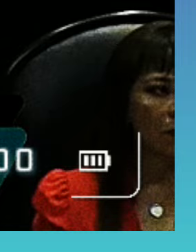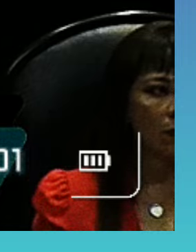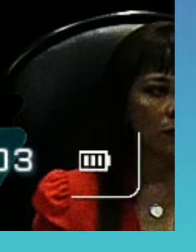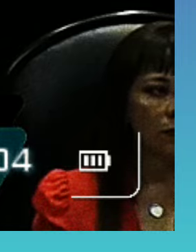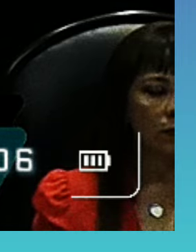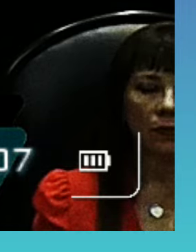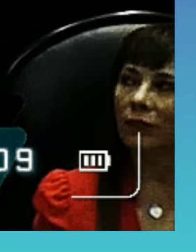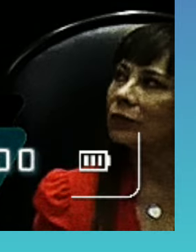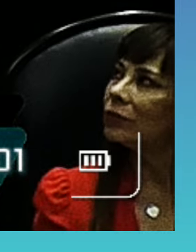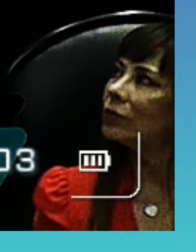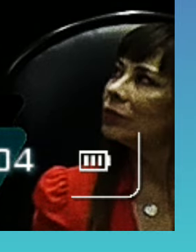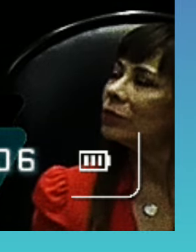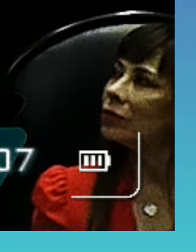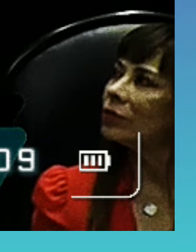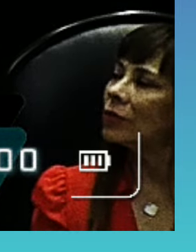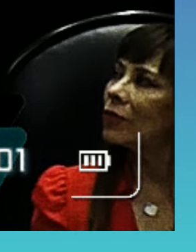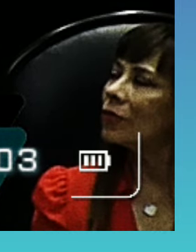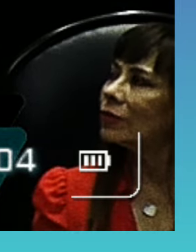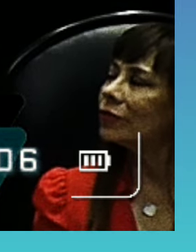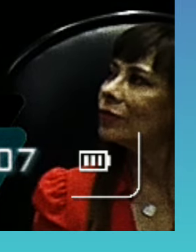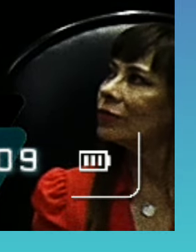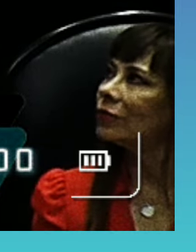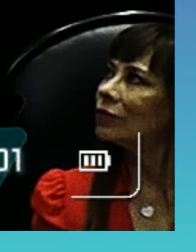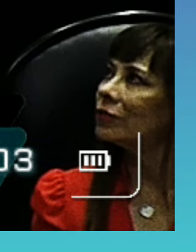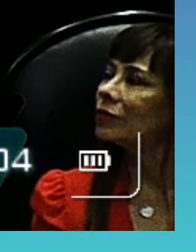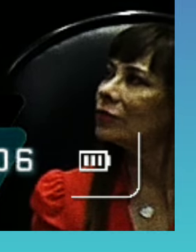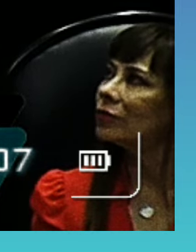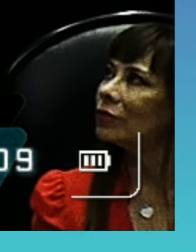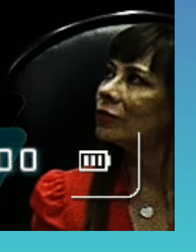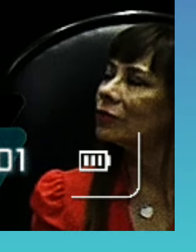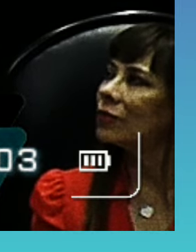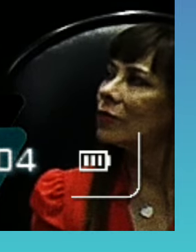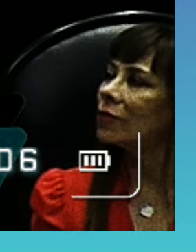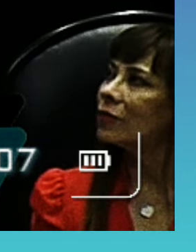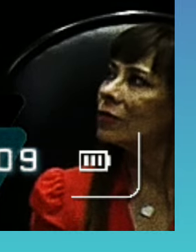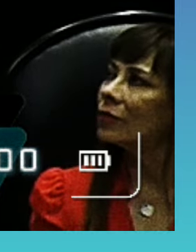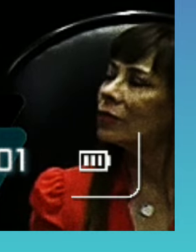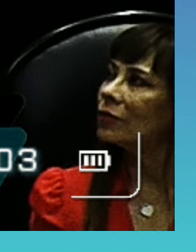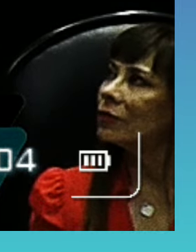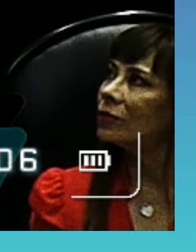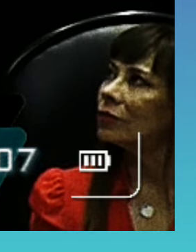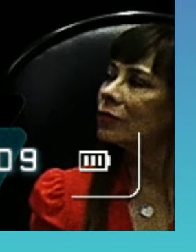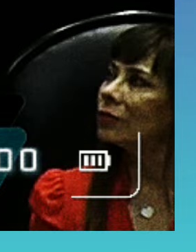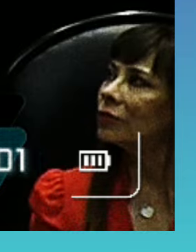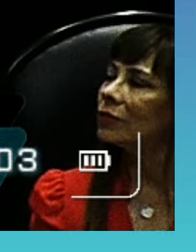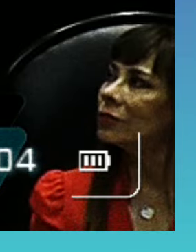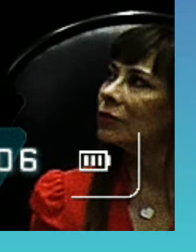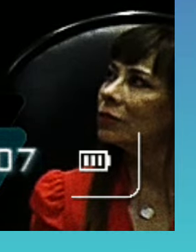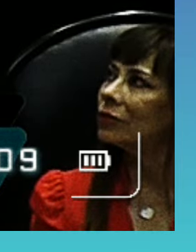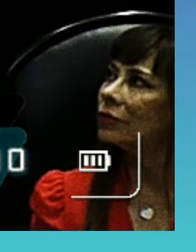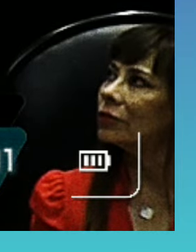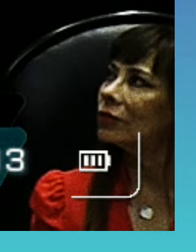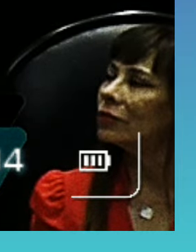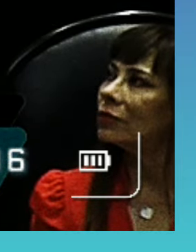emitida con fines no jurídicos, los propios jueces de